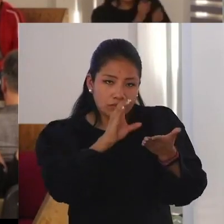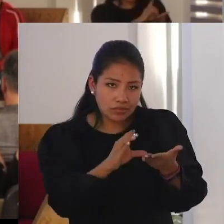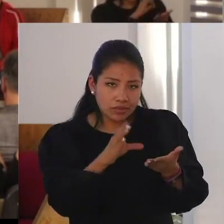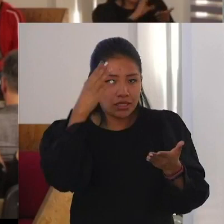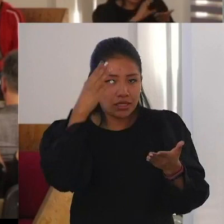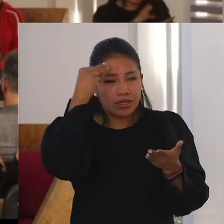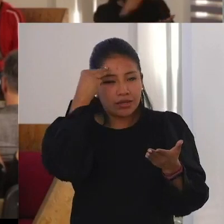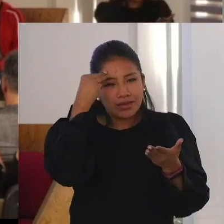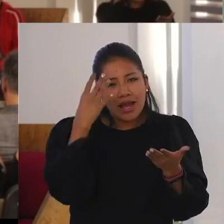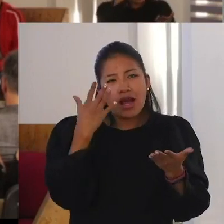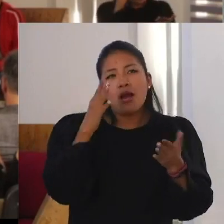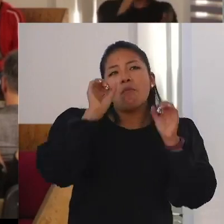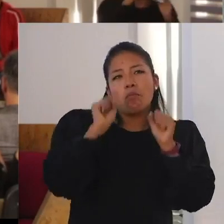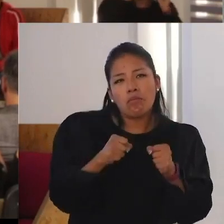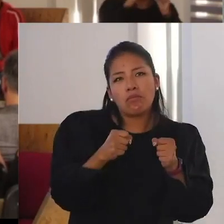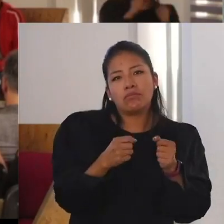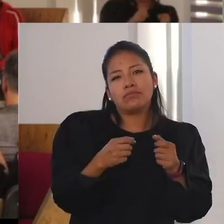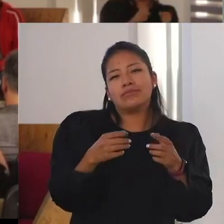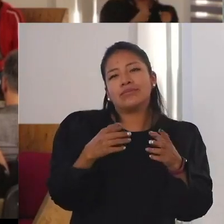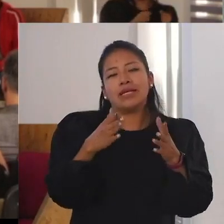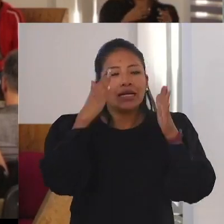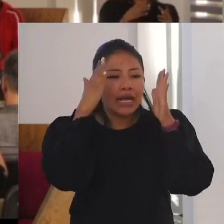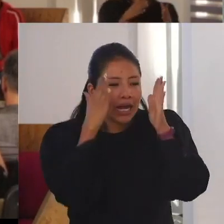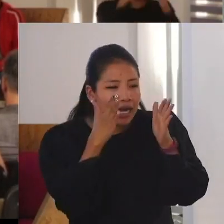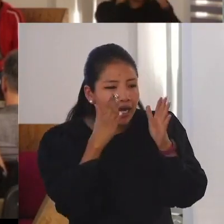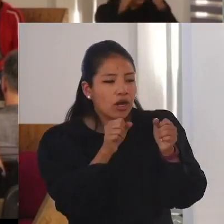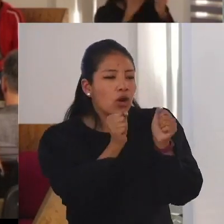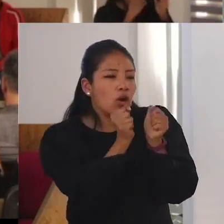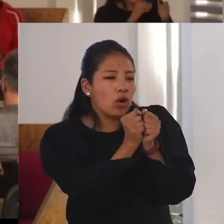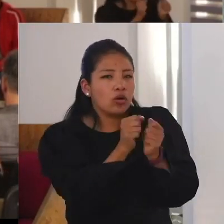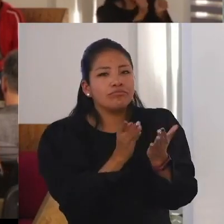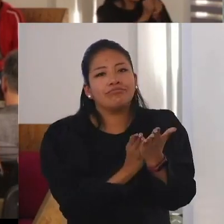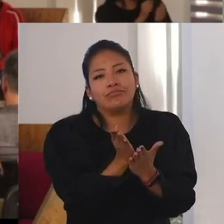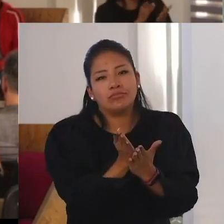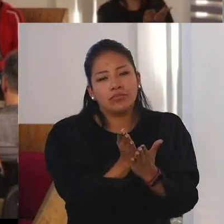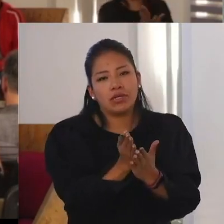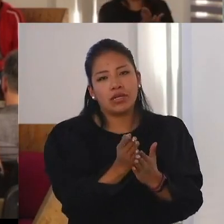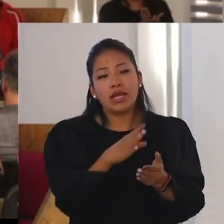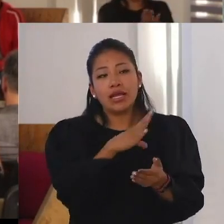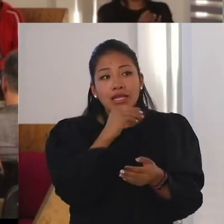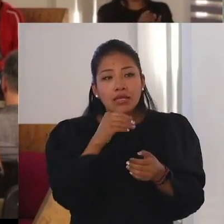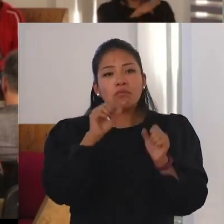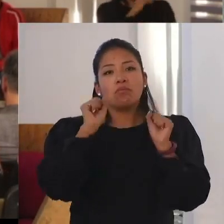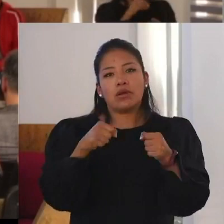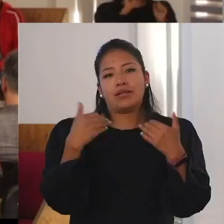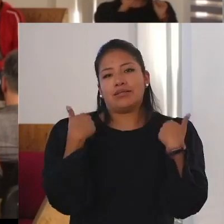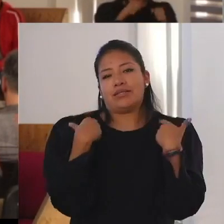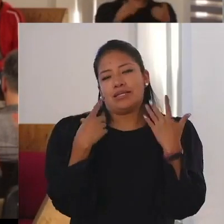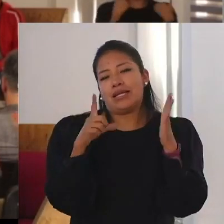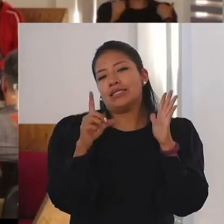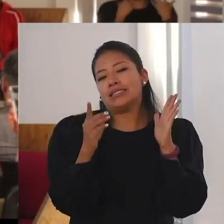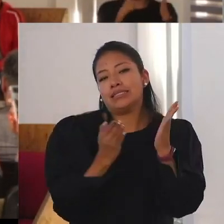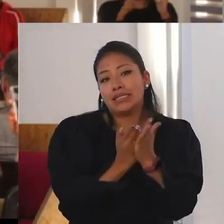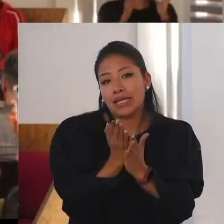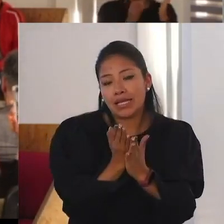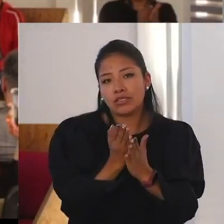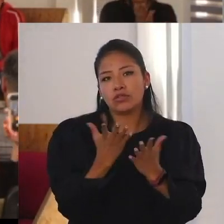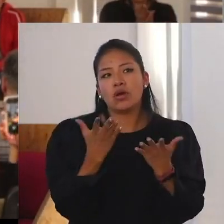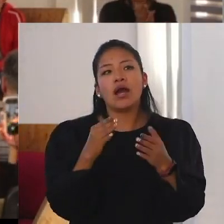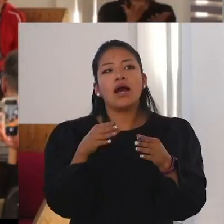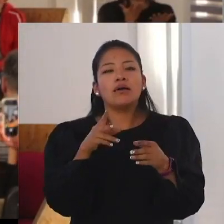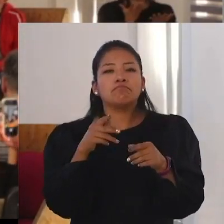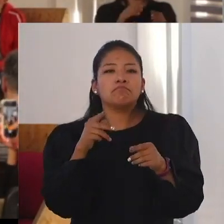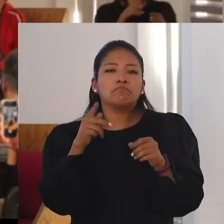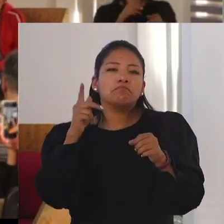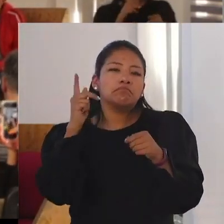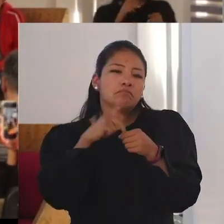recobren lo que Bíblicamente se les ha negado su ciudadanía el derecho a los derechos